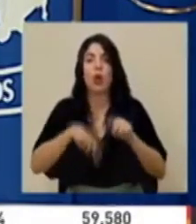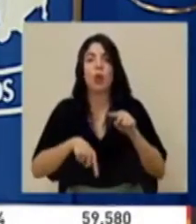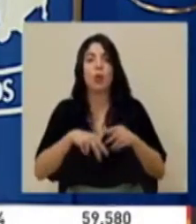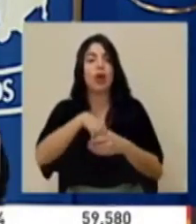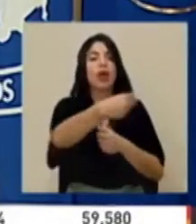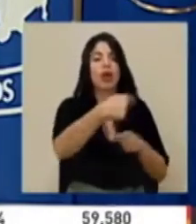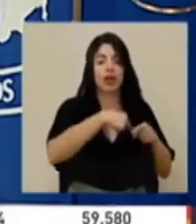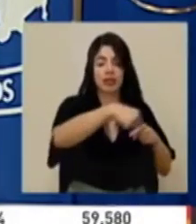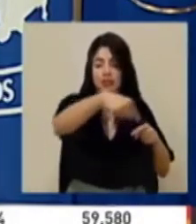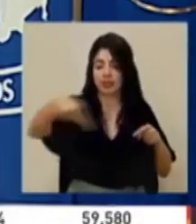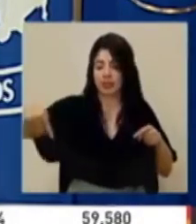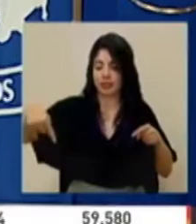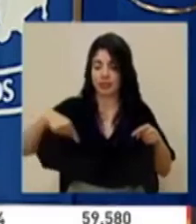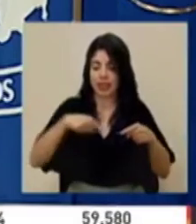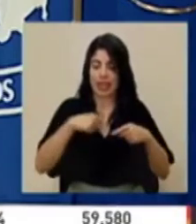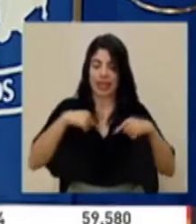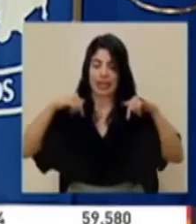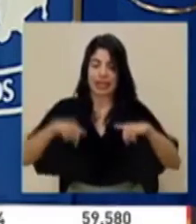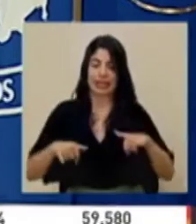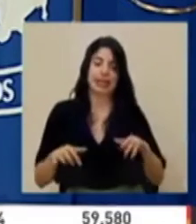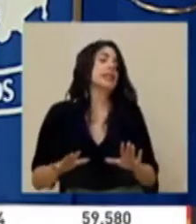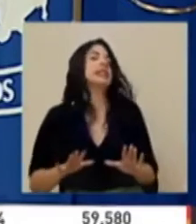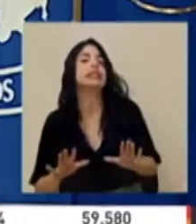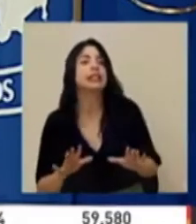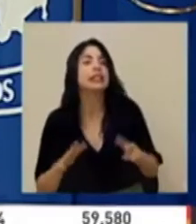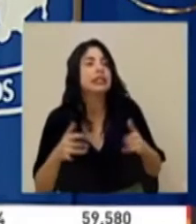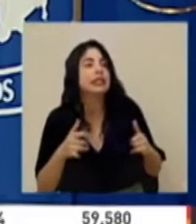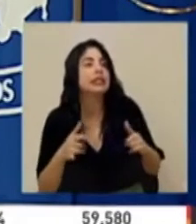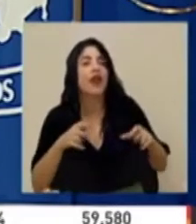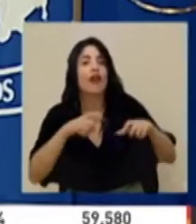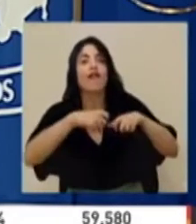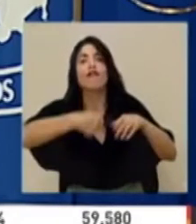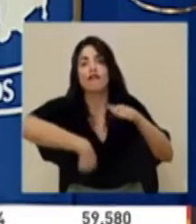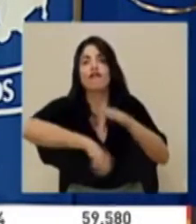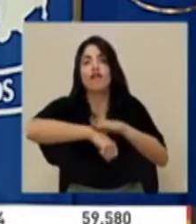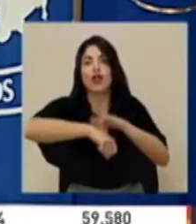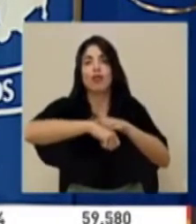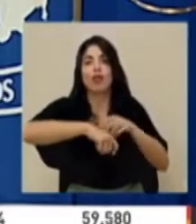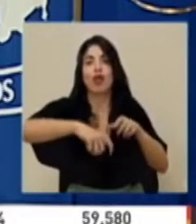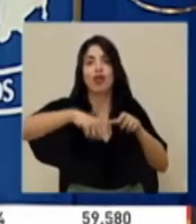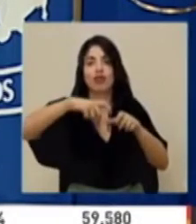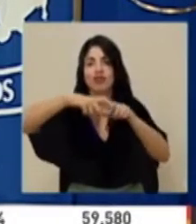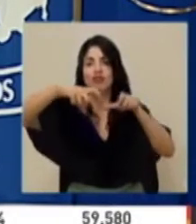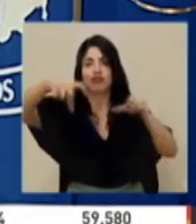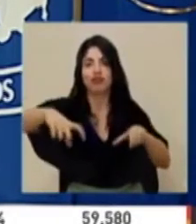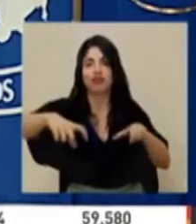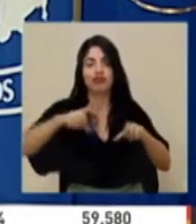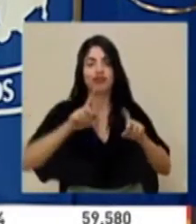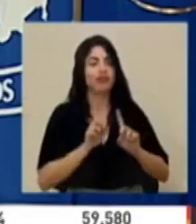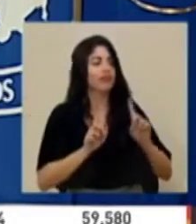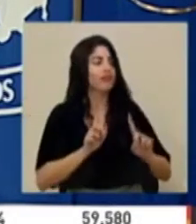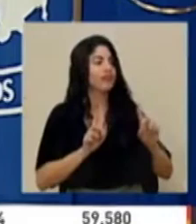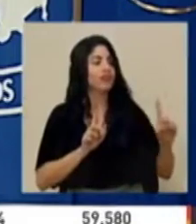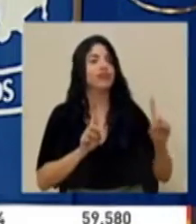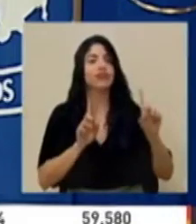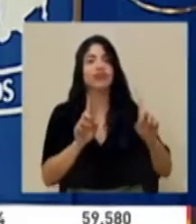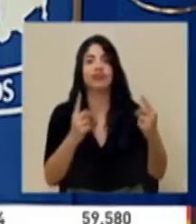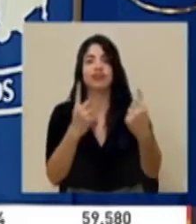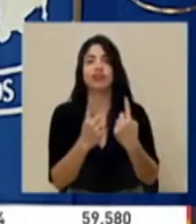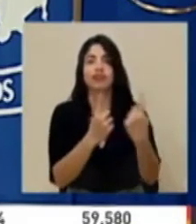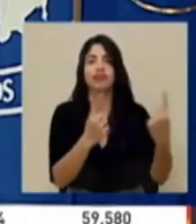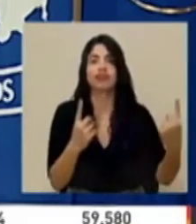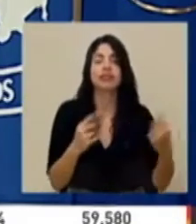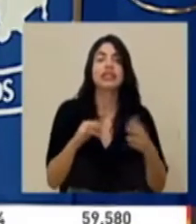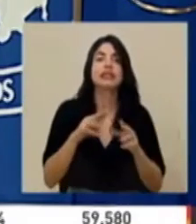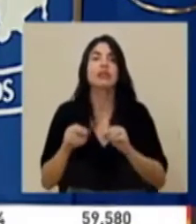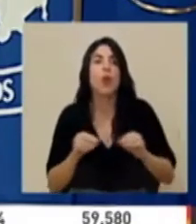a lo largo de la cancha de fútbol 5 y entonces evidentemente va a ser por un tema de pases